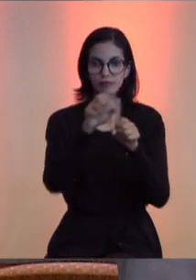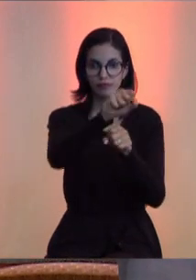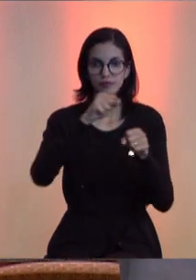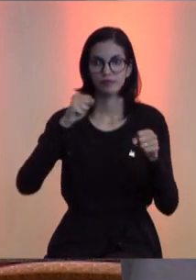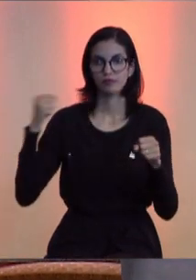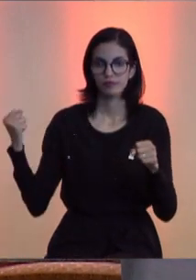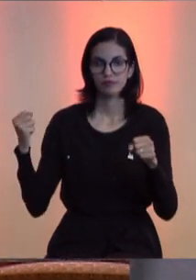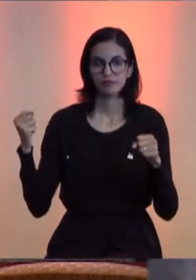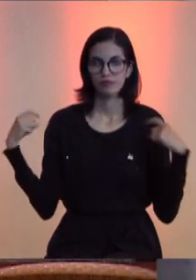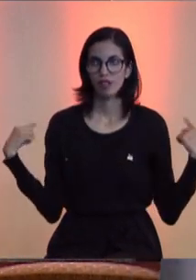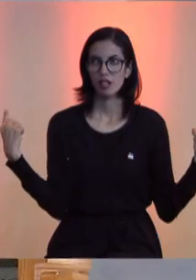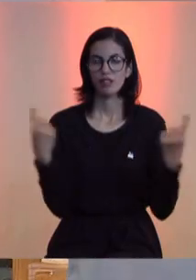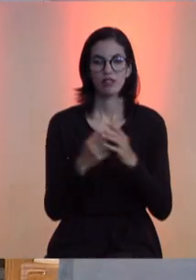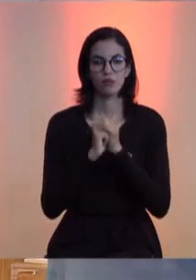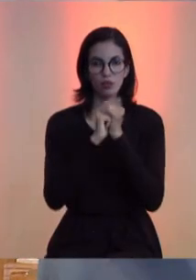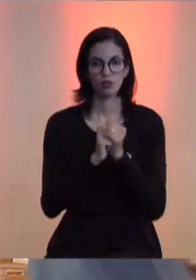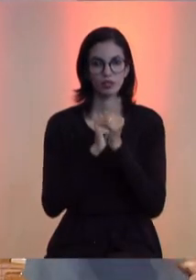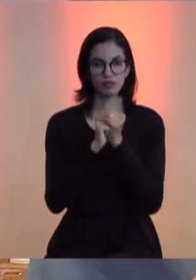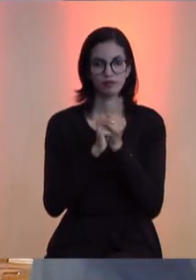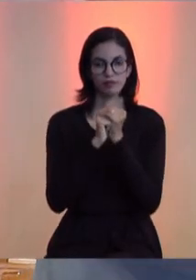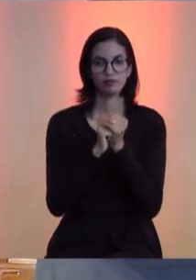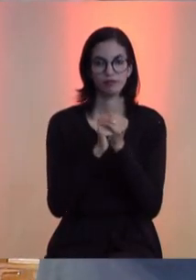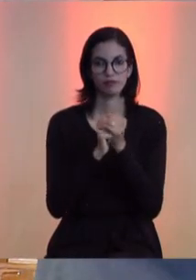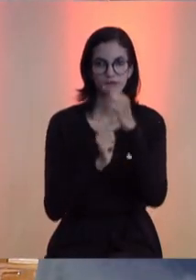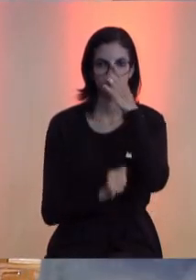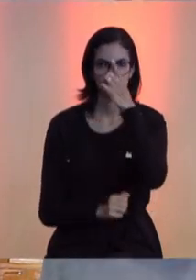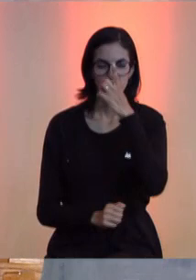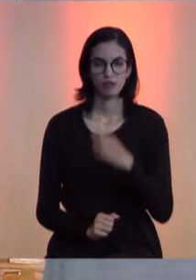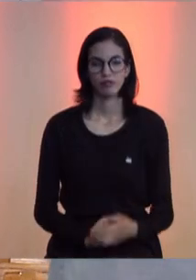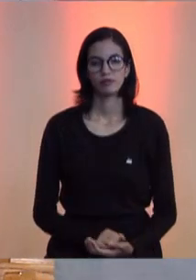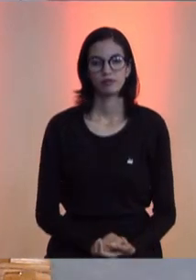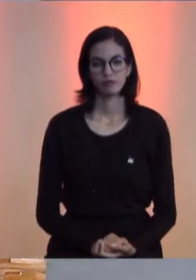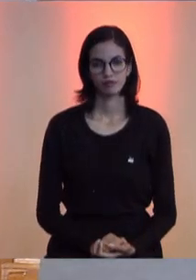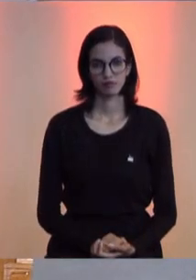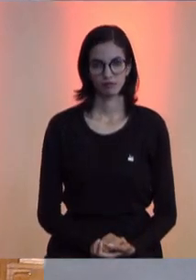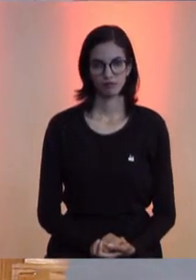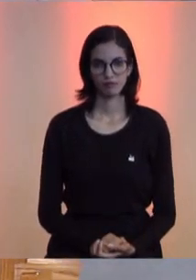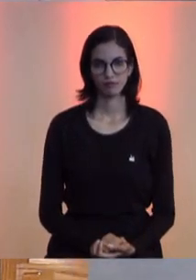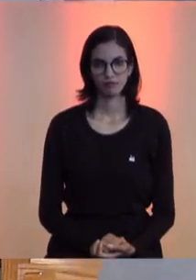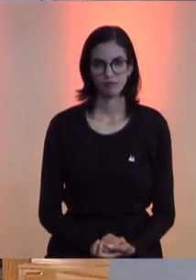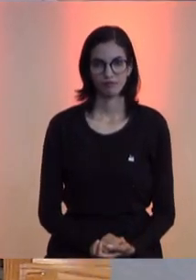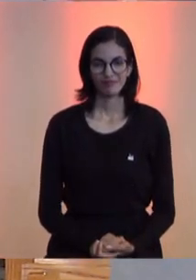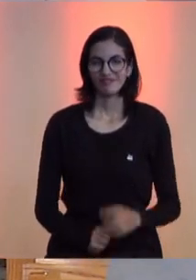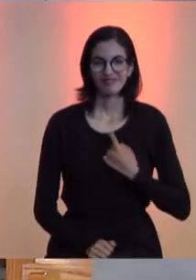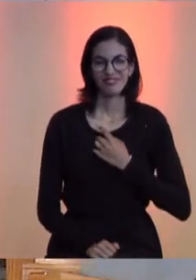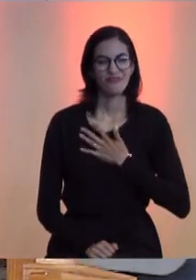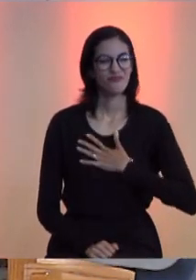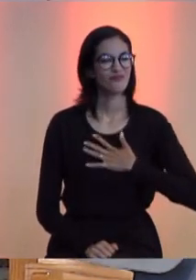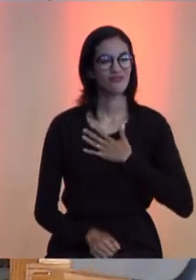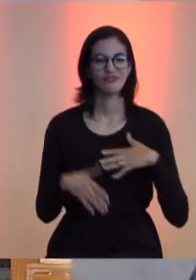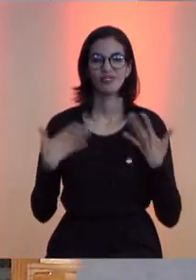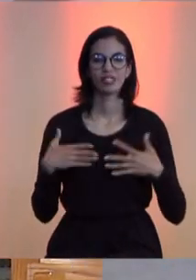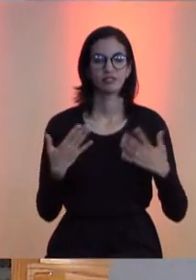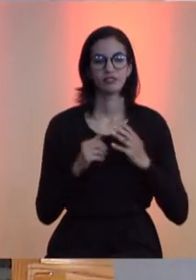la puerta de esa pequeña habitación. They were proud to pray loud and clear. Y ellos se sentían orgullosos de orar en voz